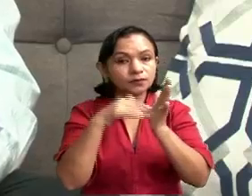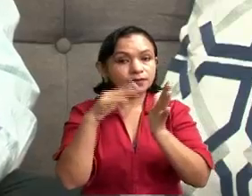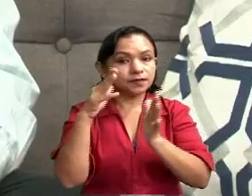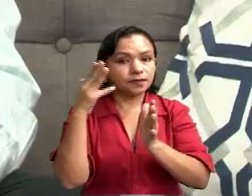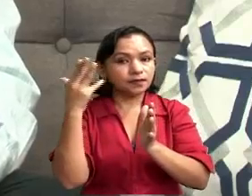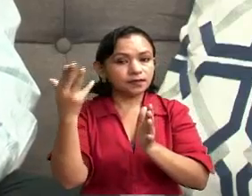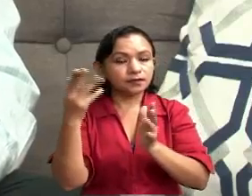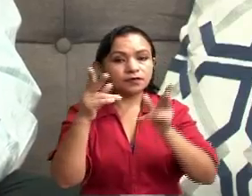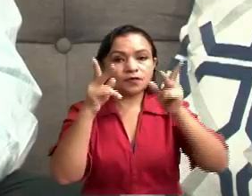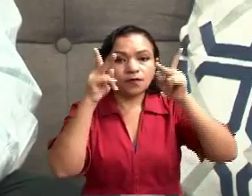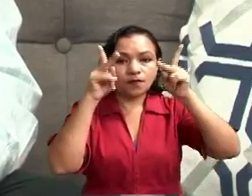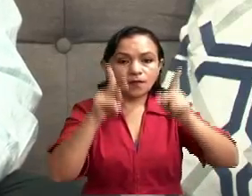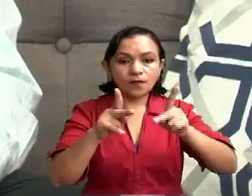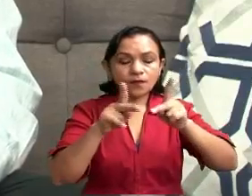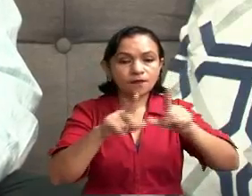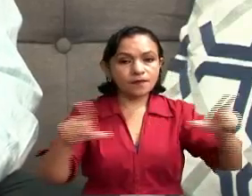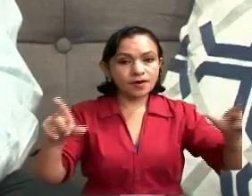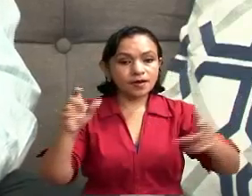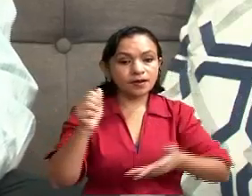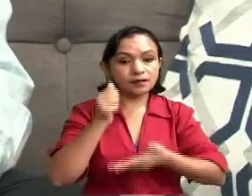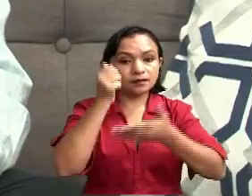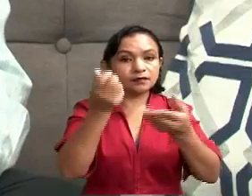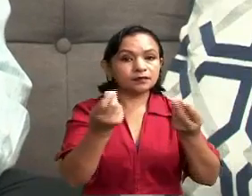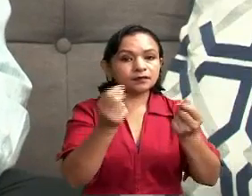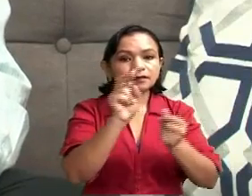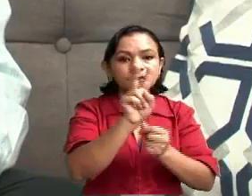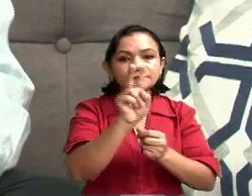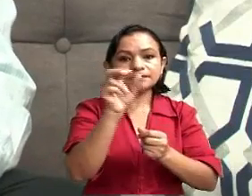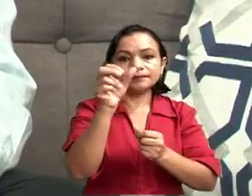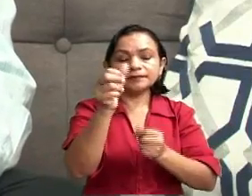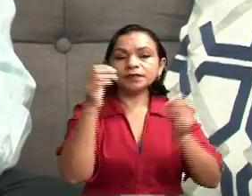2018-2019 un plan de inversión que de